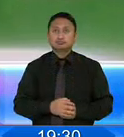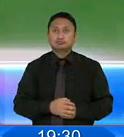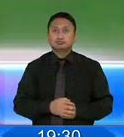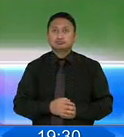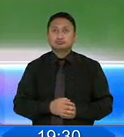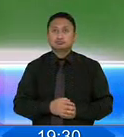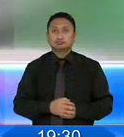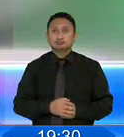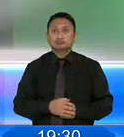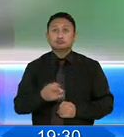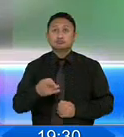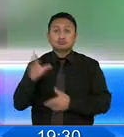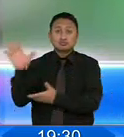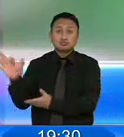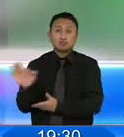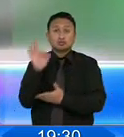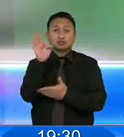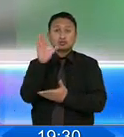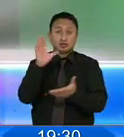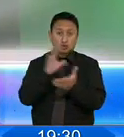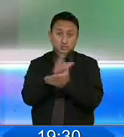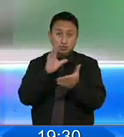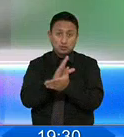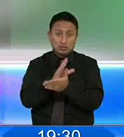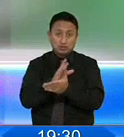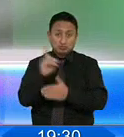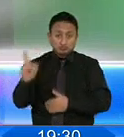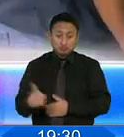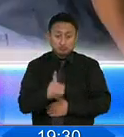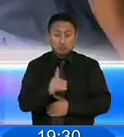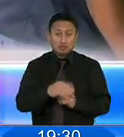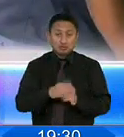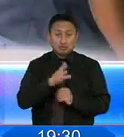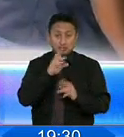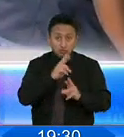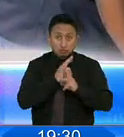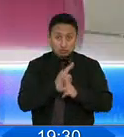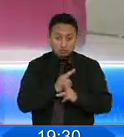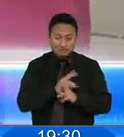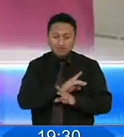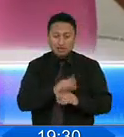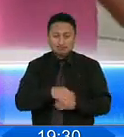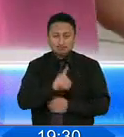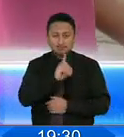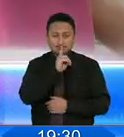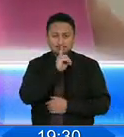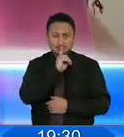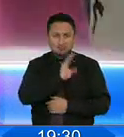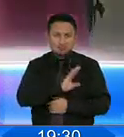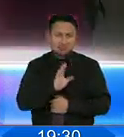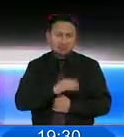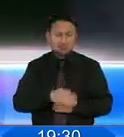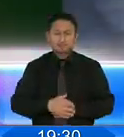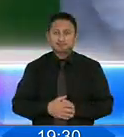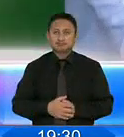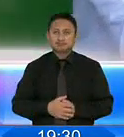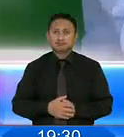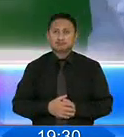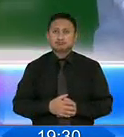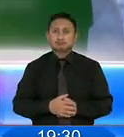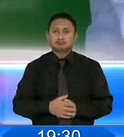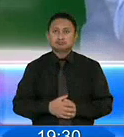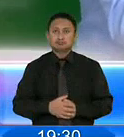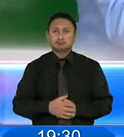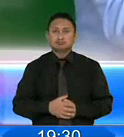los representantes de la entidad educativa no quisieron referirse respecto a las acciones por parte del municipio. De un expediente